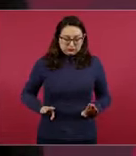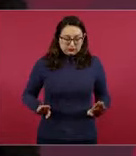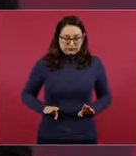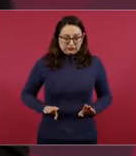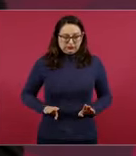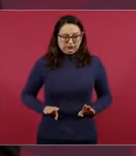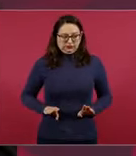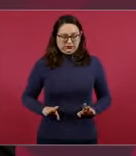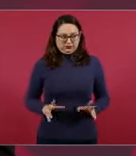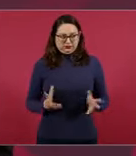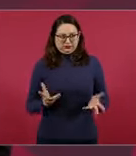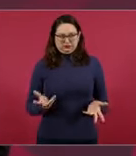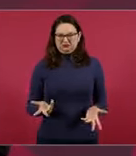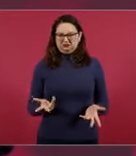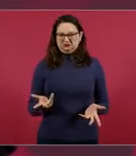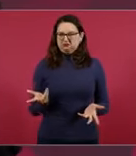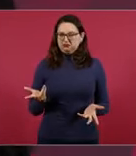tan